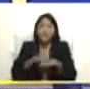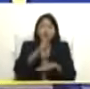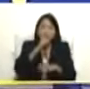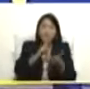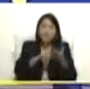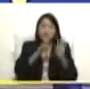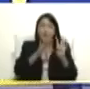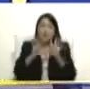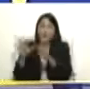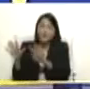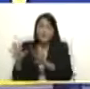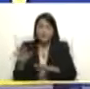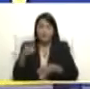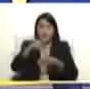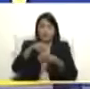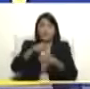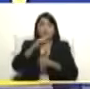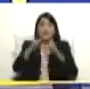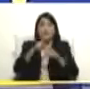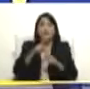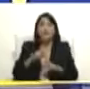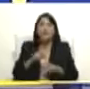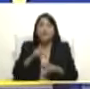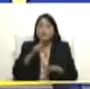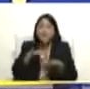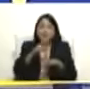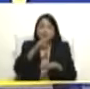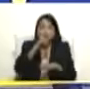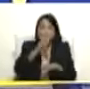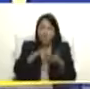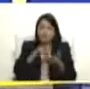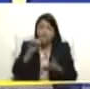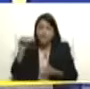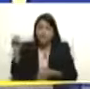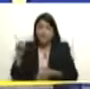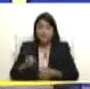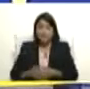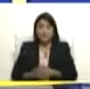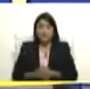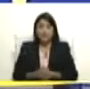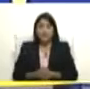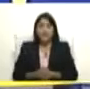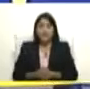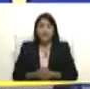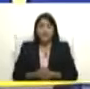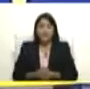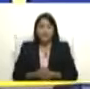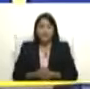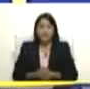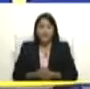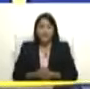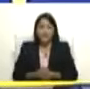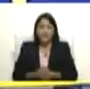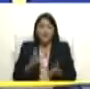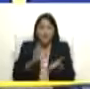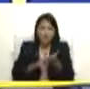99, en el 2000, para el tema sindical fue aprobado por mayoría